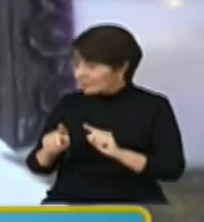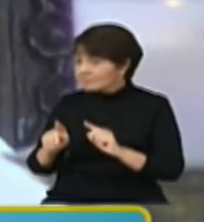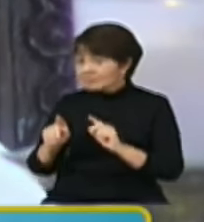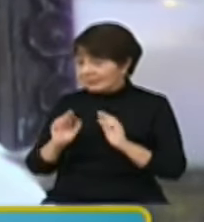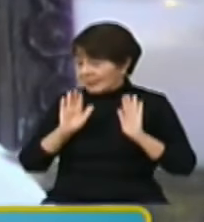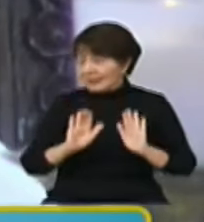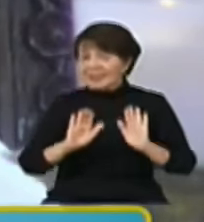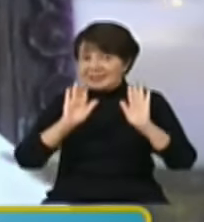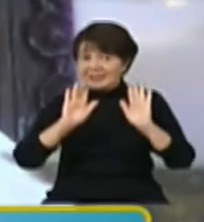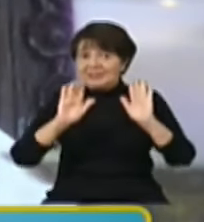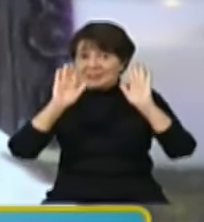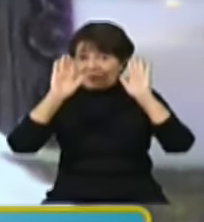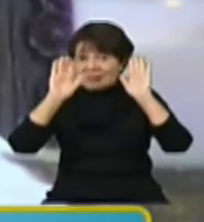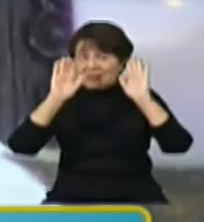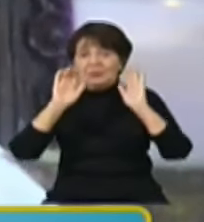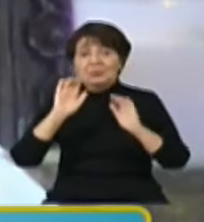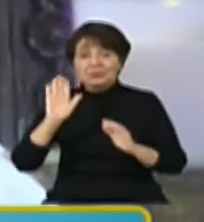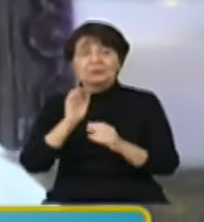qué grande es".